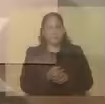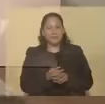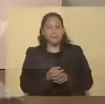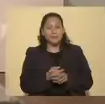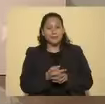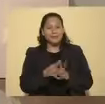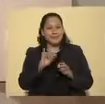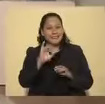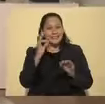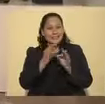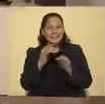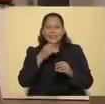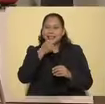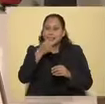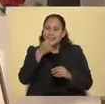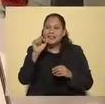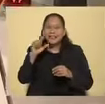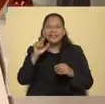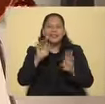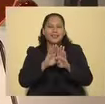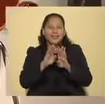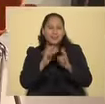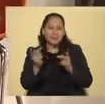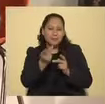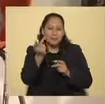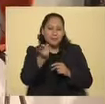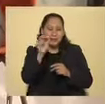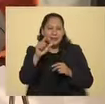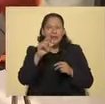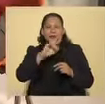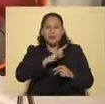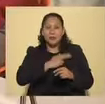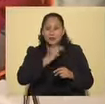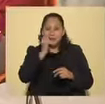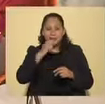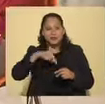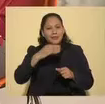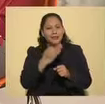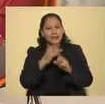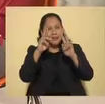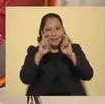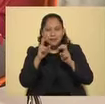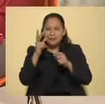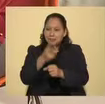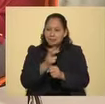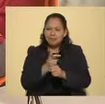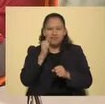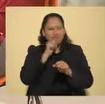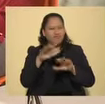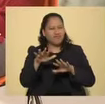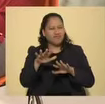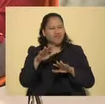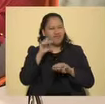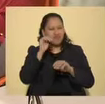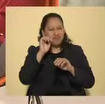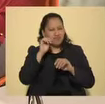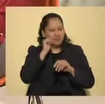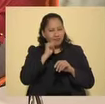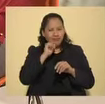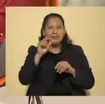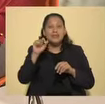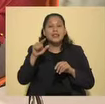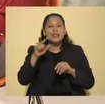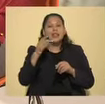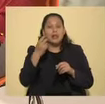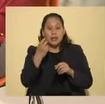Ya estamos en la entrevista, como no, y como bien dice Zoreb, aquí siempre tenemos invitados de primer nivel y este no es la